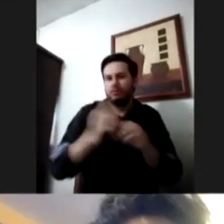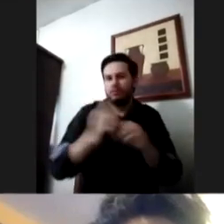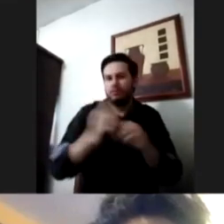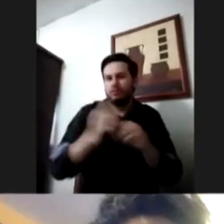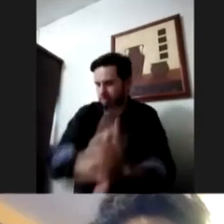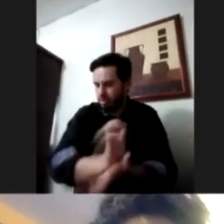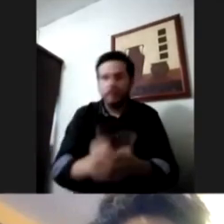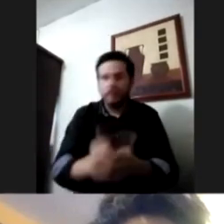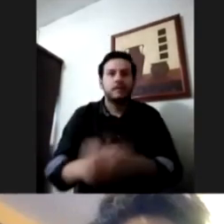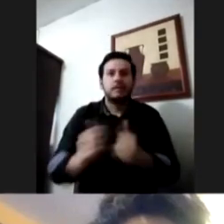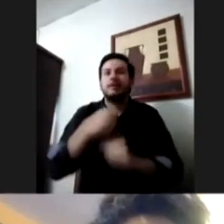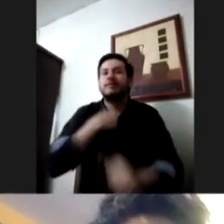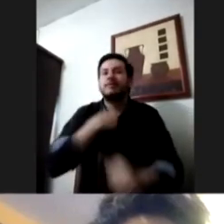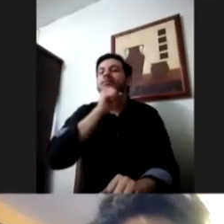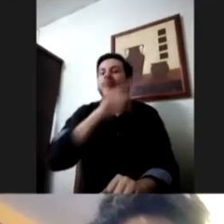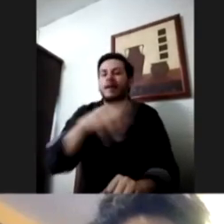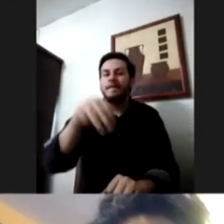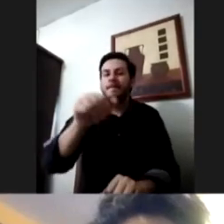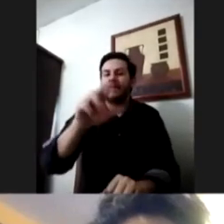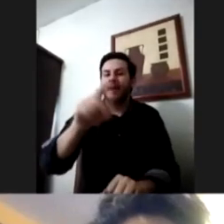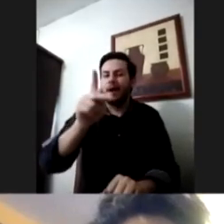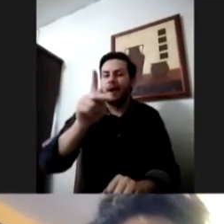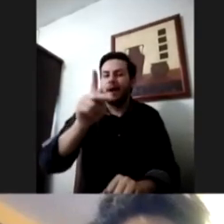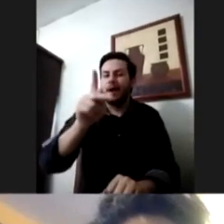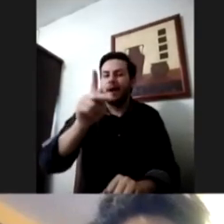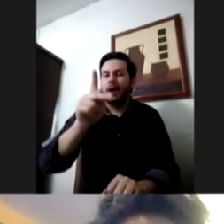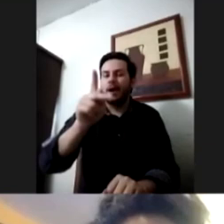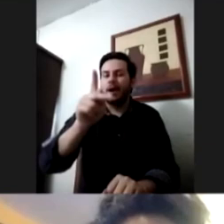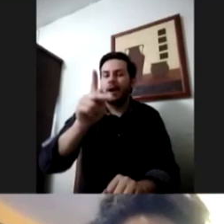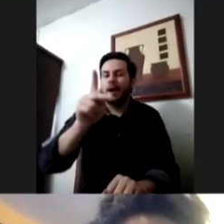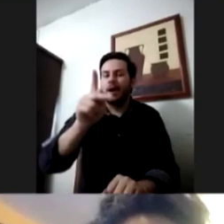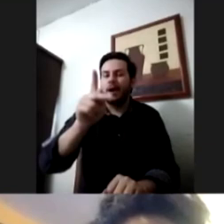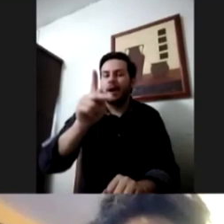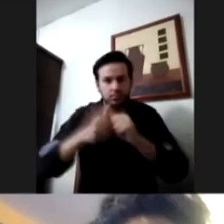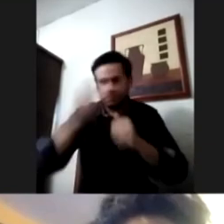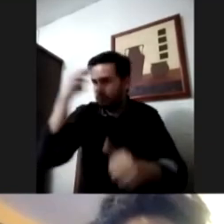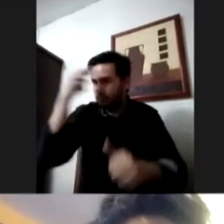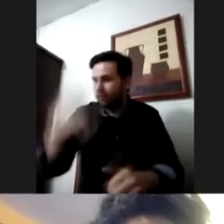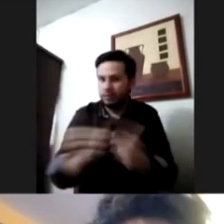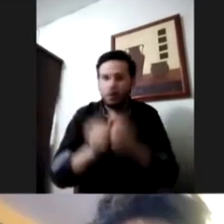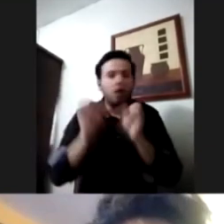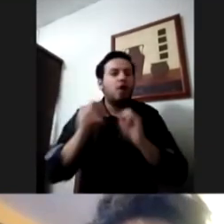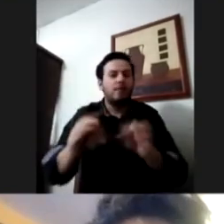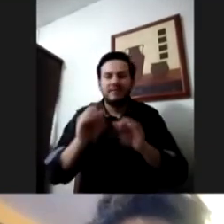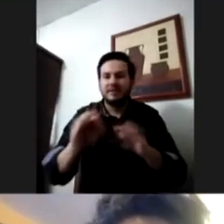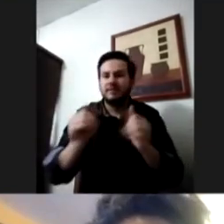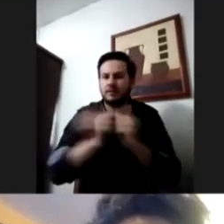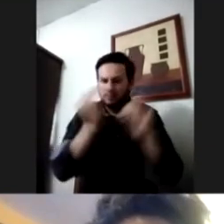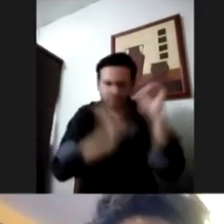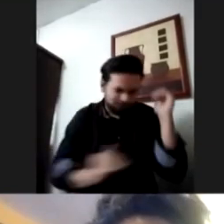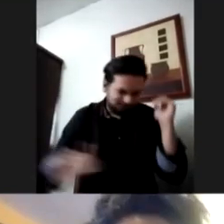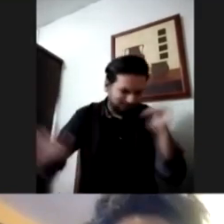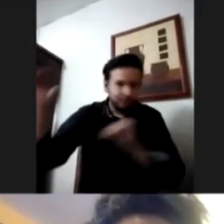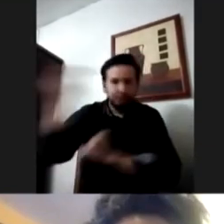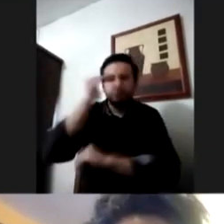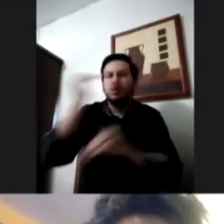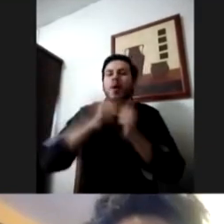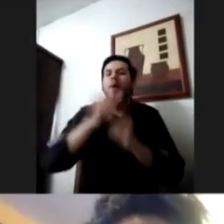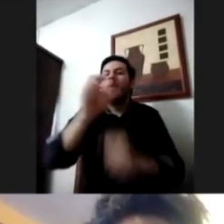Y también tenemos a Mark Manley, que es representante en México de la Oficina del Alto Comisionado de Naciones Unidas